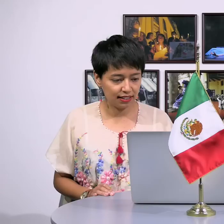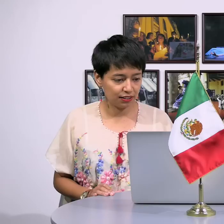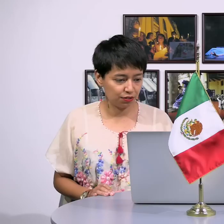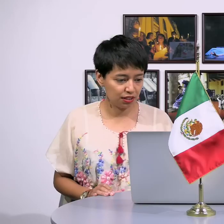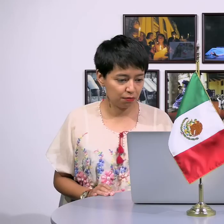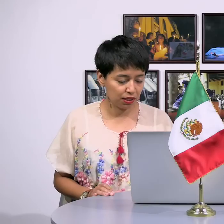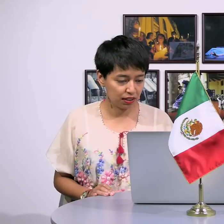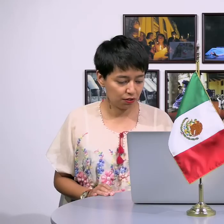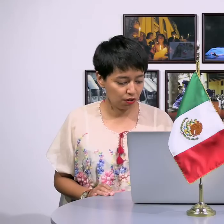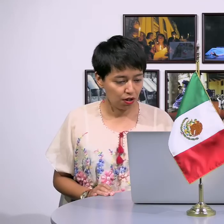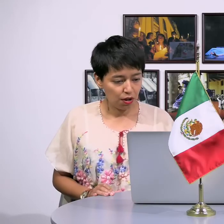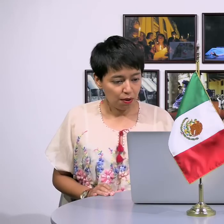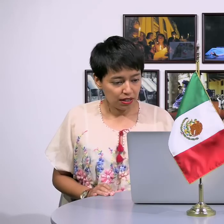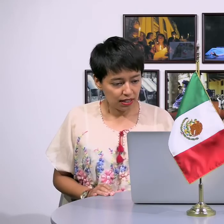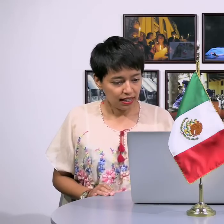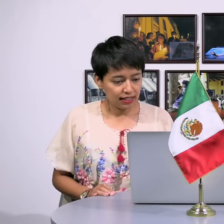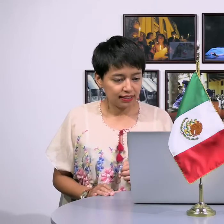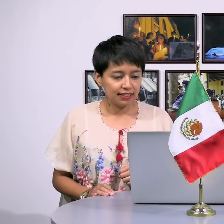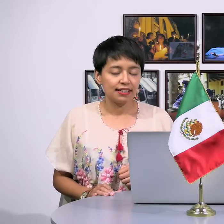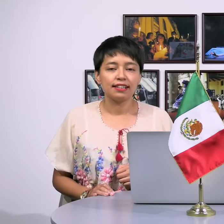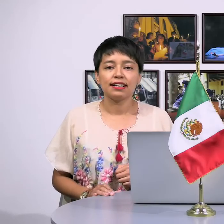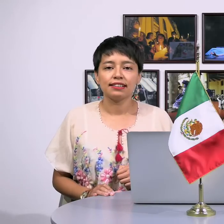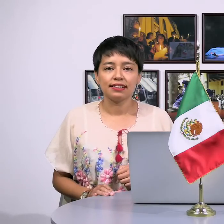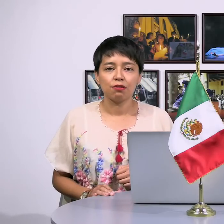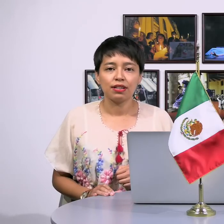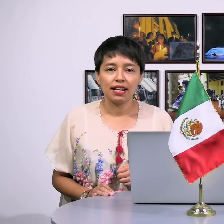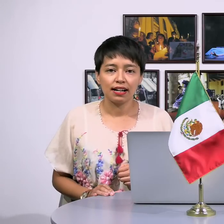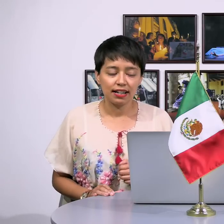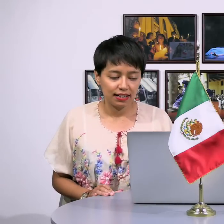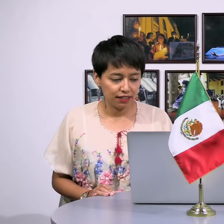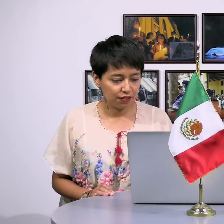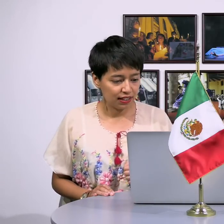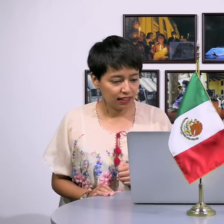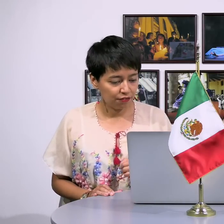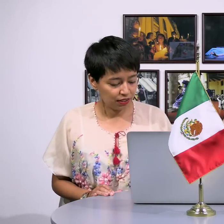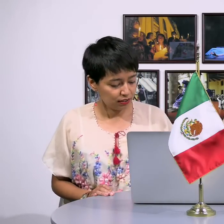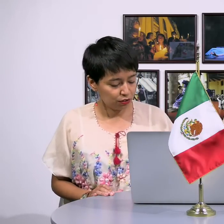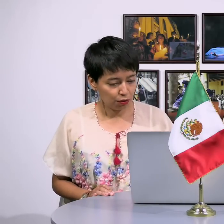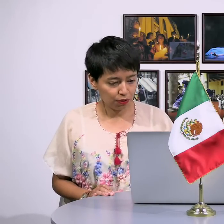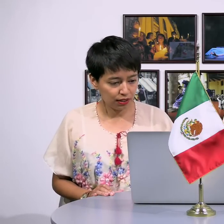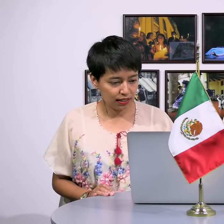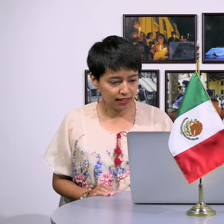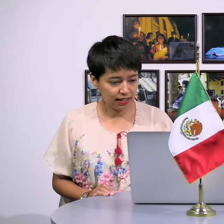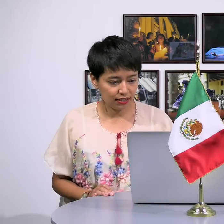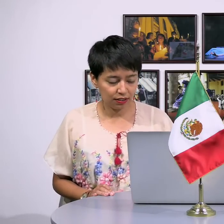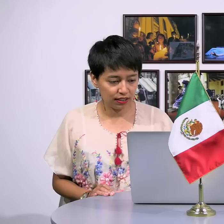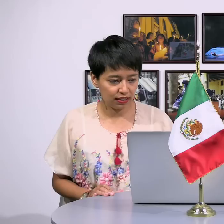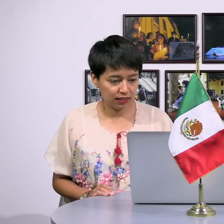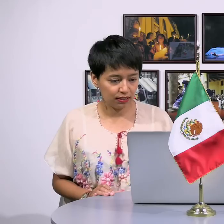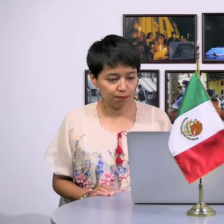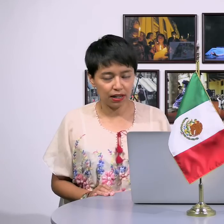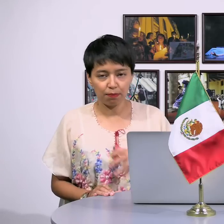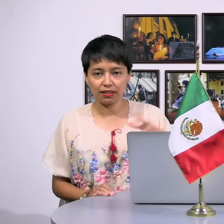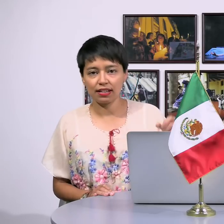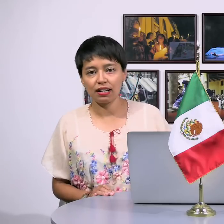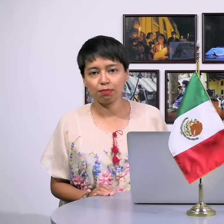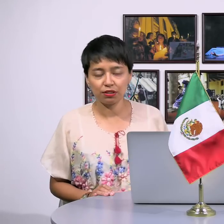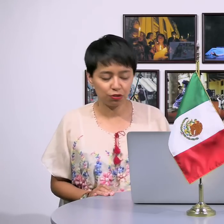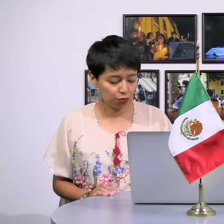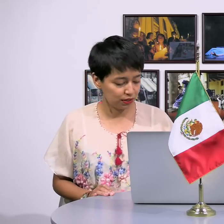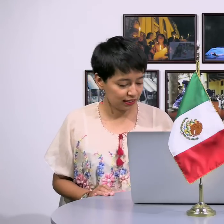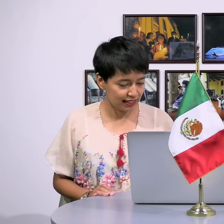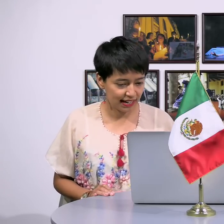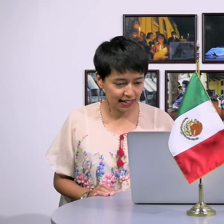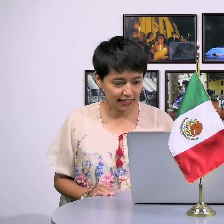juez federal de la Ciudad de México. Y el ex líder del cártel de Guadalajara, el jefe de jefes, no saldrá para pasar a